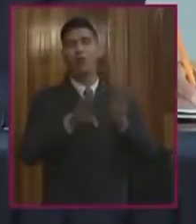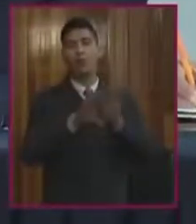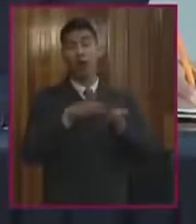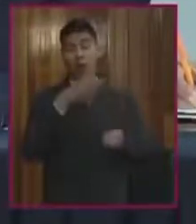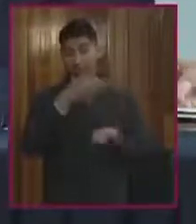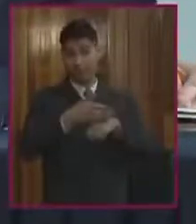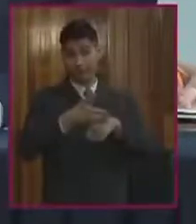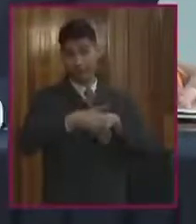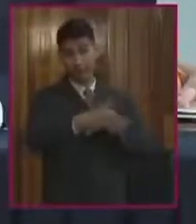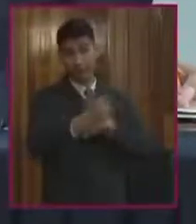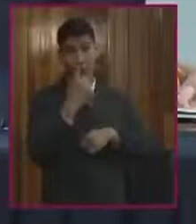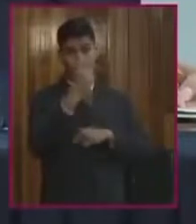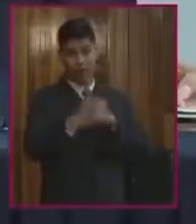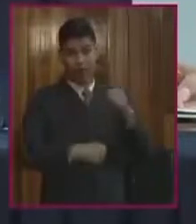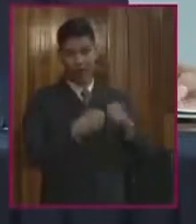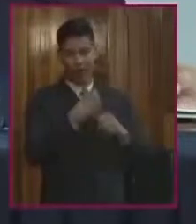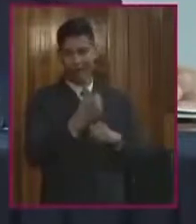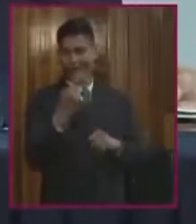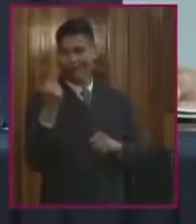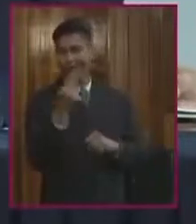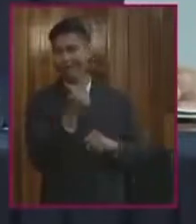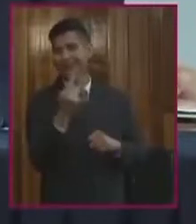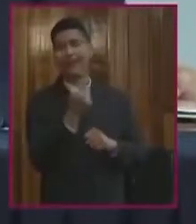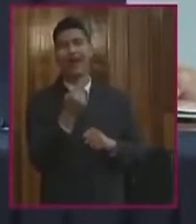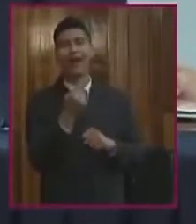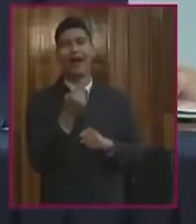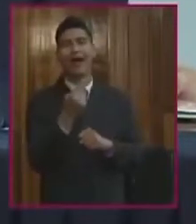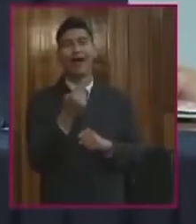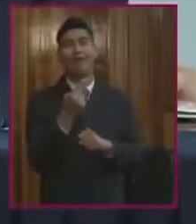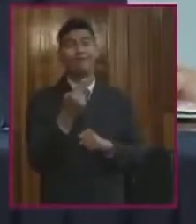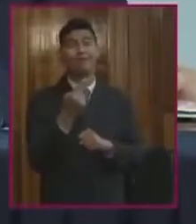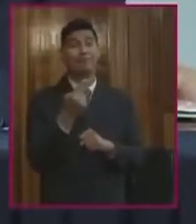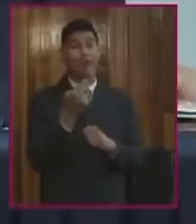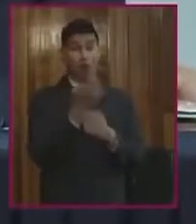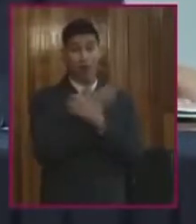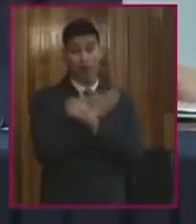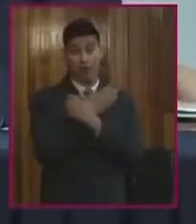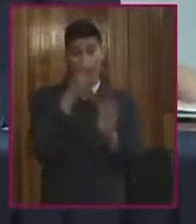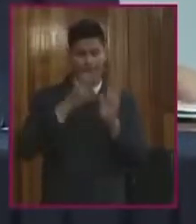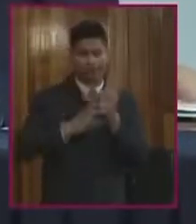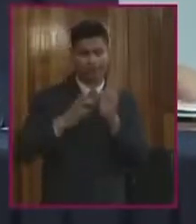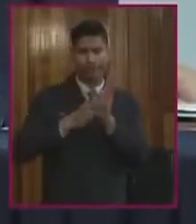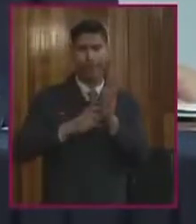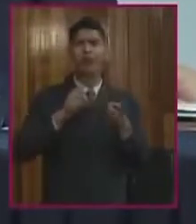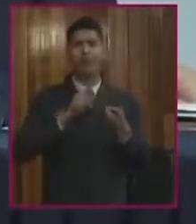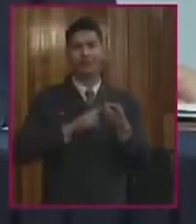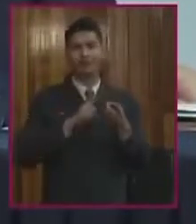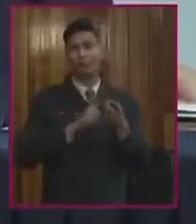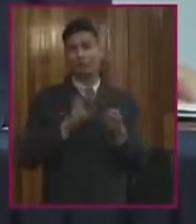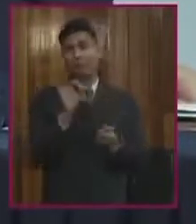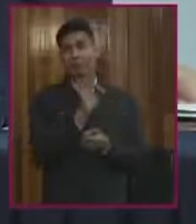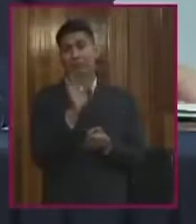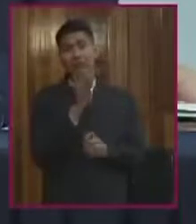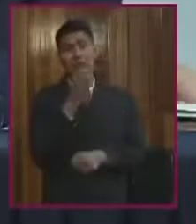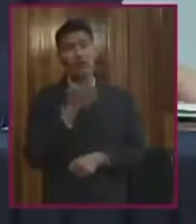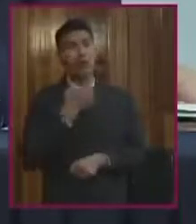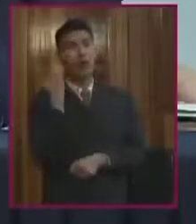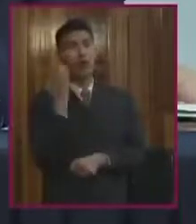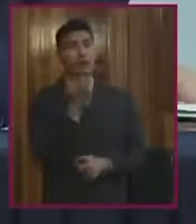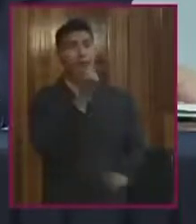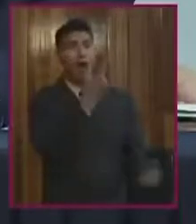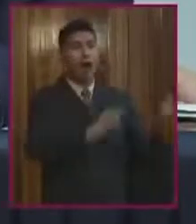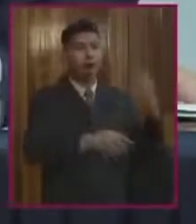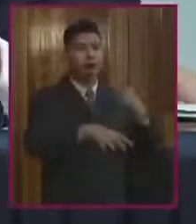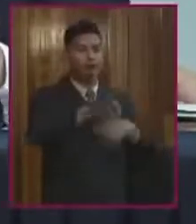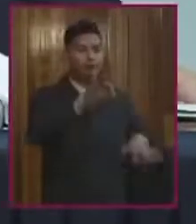bases para una reforma progresiva en escuelas seleccionadas de forma acumulativa que permita